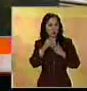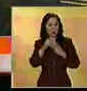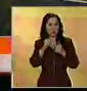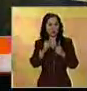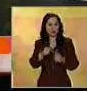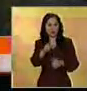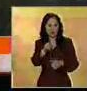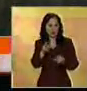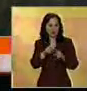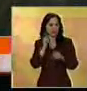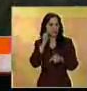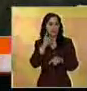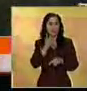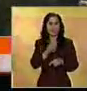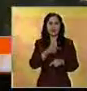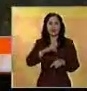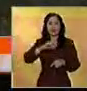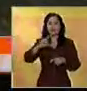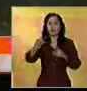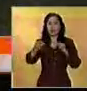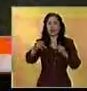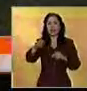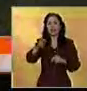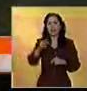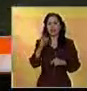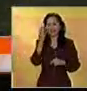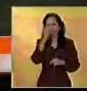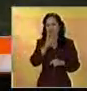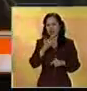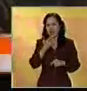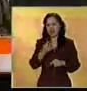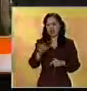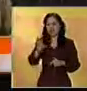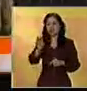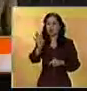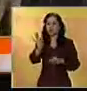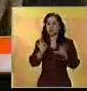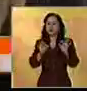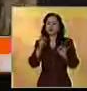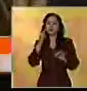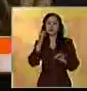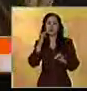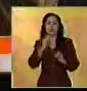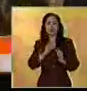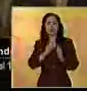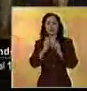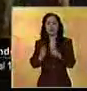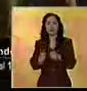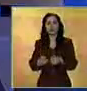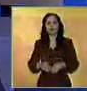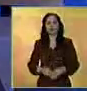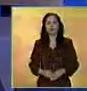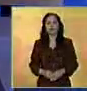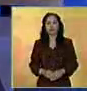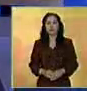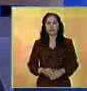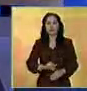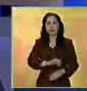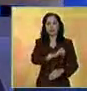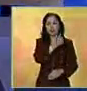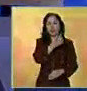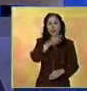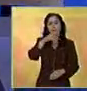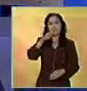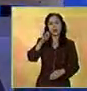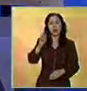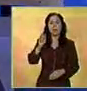encuentra actualmente en un viaje por Kenia para buscar nuevas pupilas a quienes pasarles la batuta. Y el director